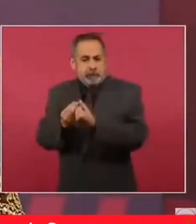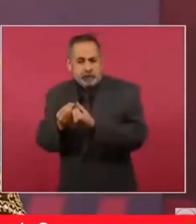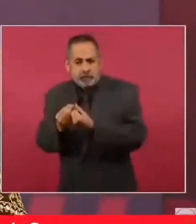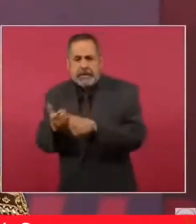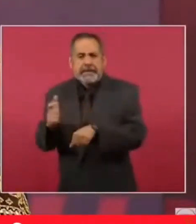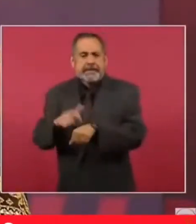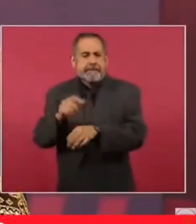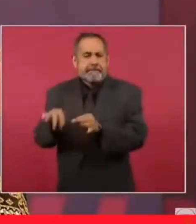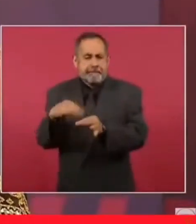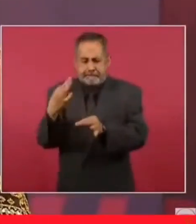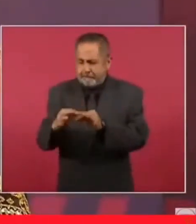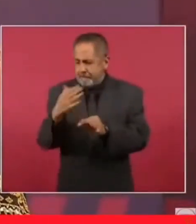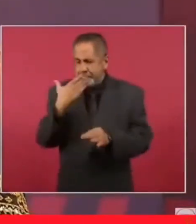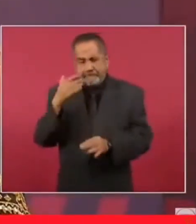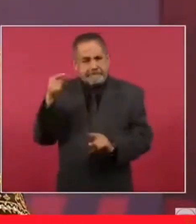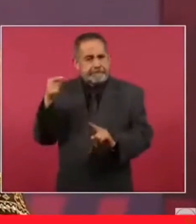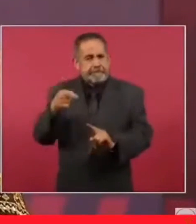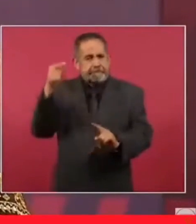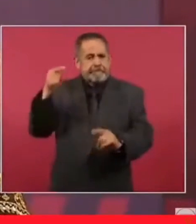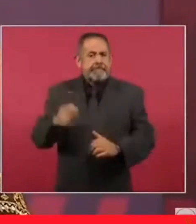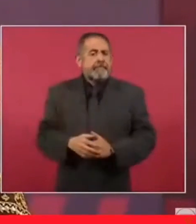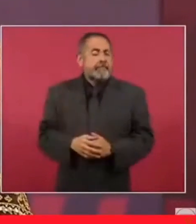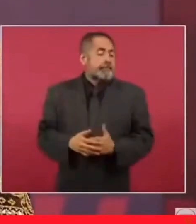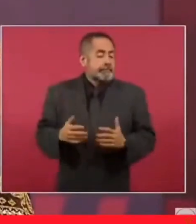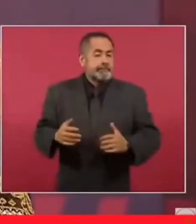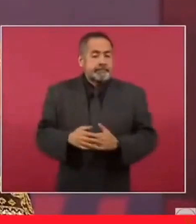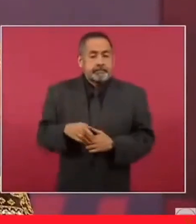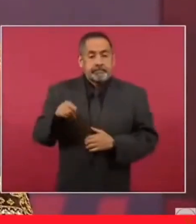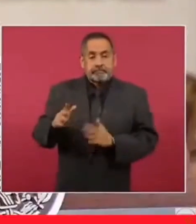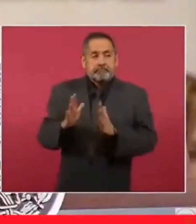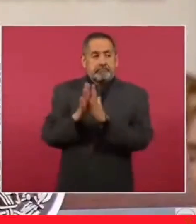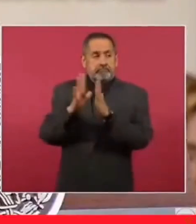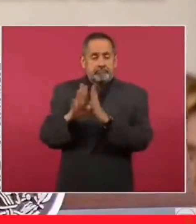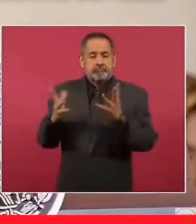tiempo. Y aquí intervinieron, pues,